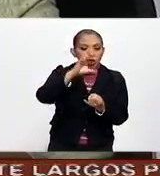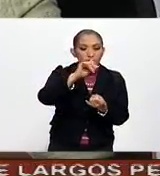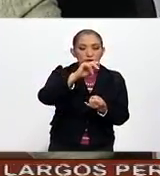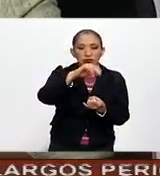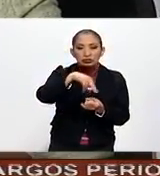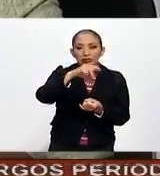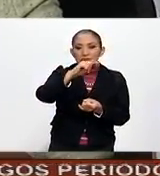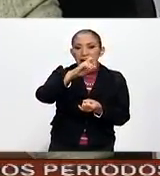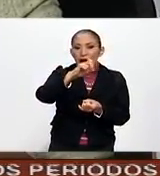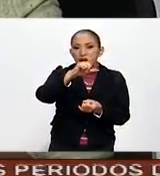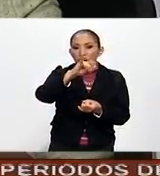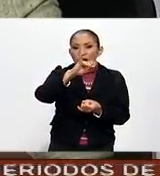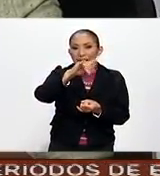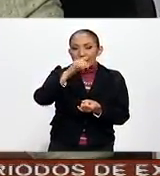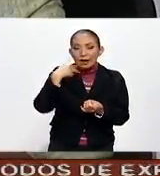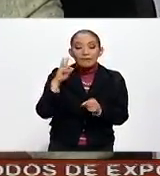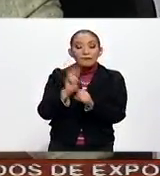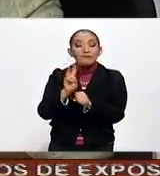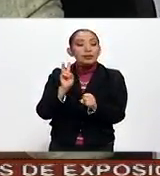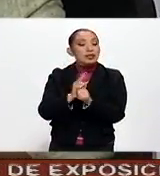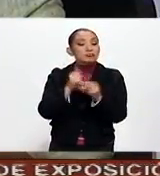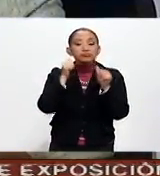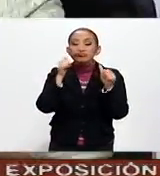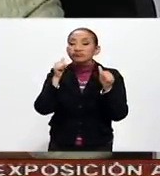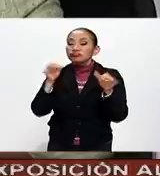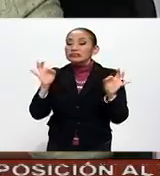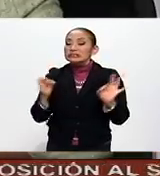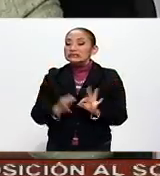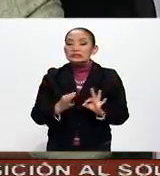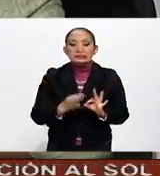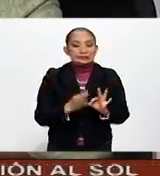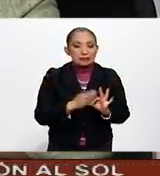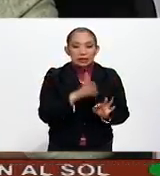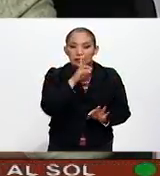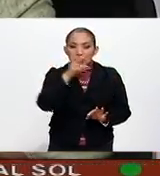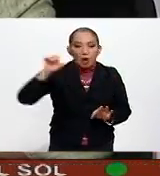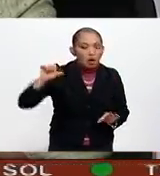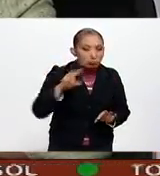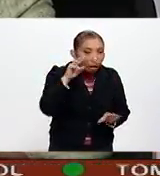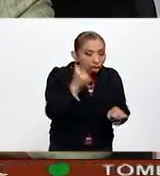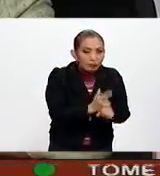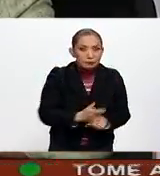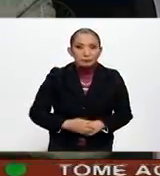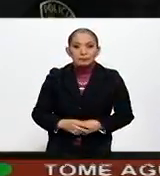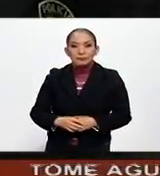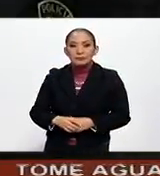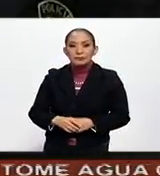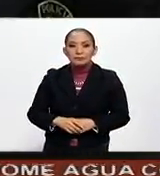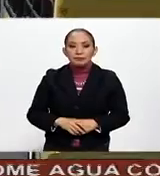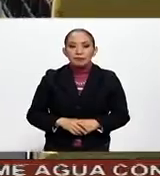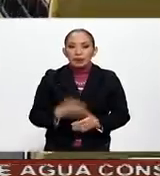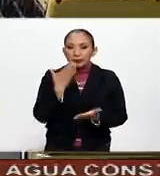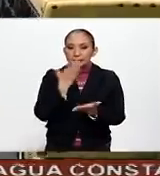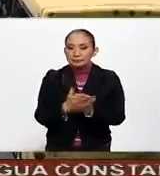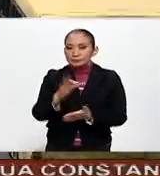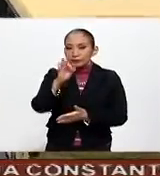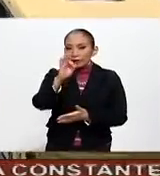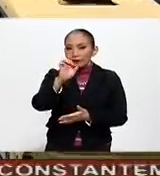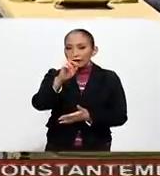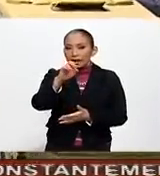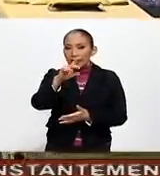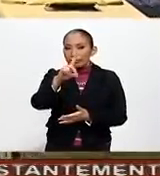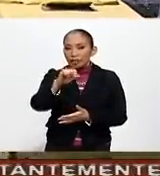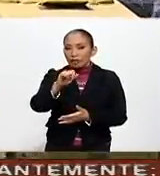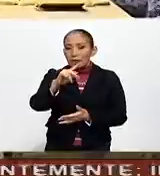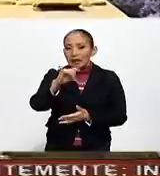Contraloría, no solo dar una vigilancia muy puntual, sino dar una respuesta inmediata. Por su parte, Fernando